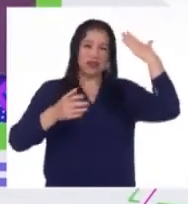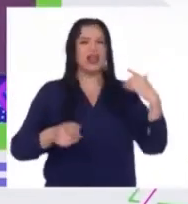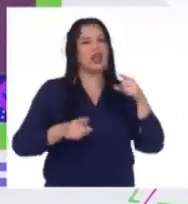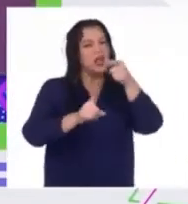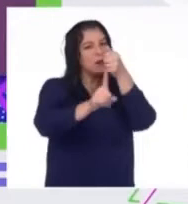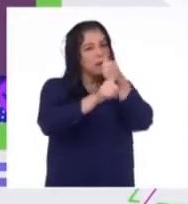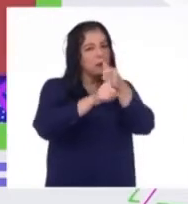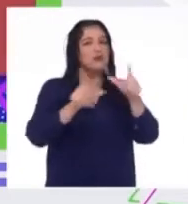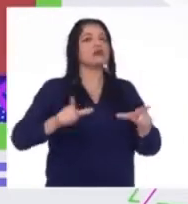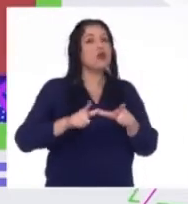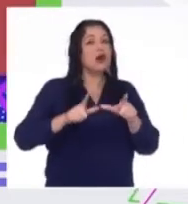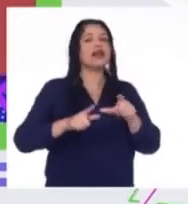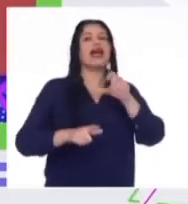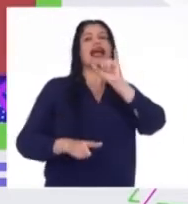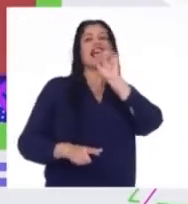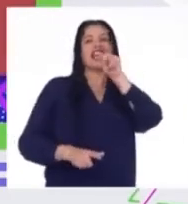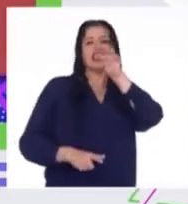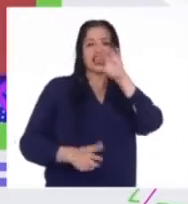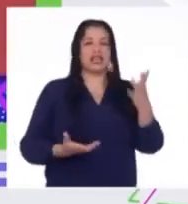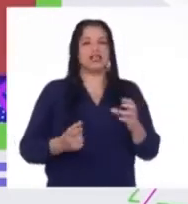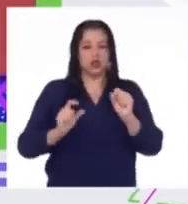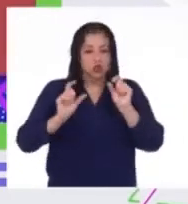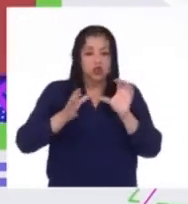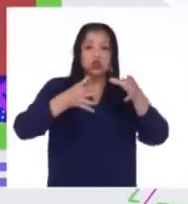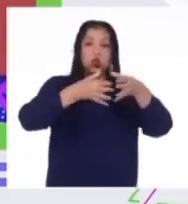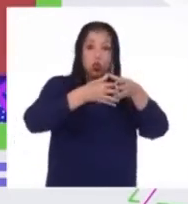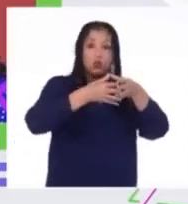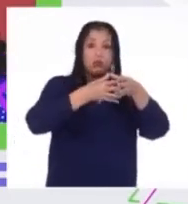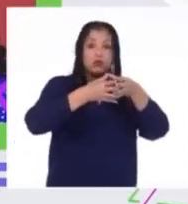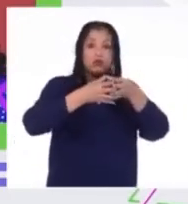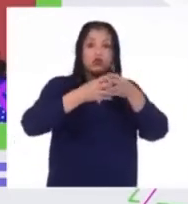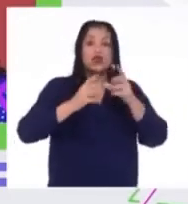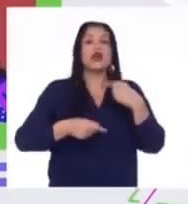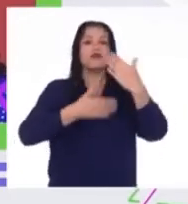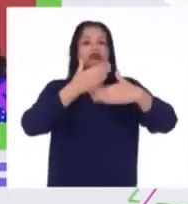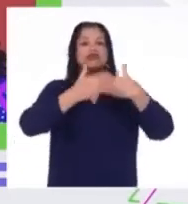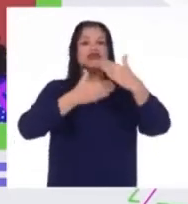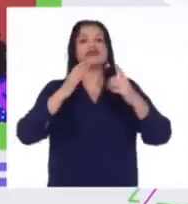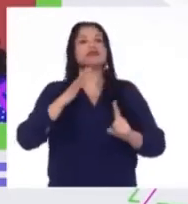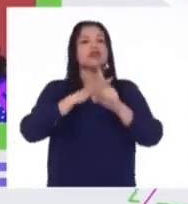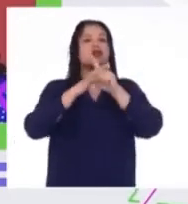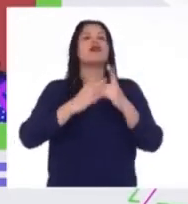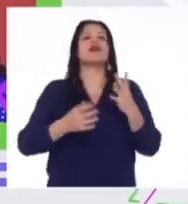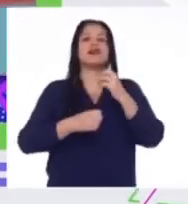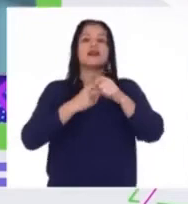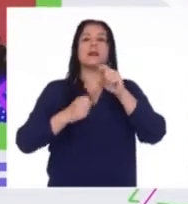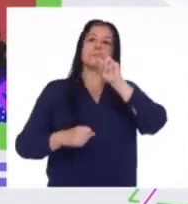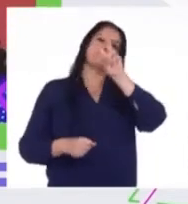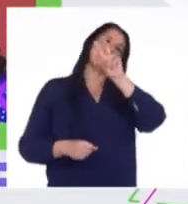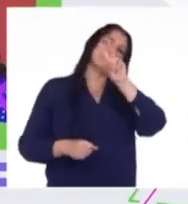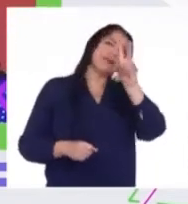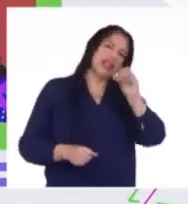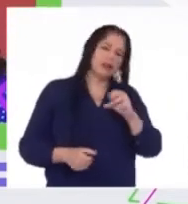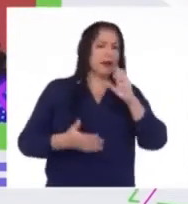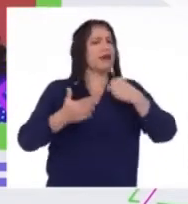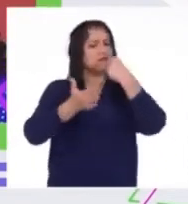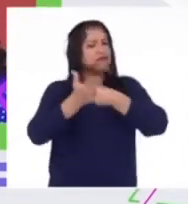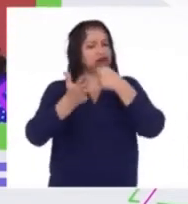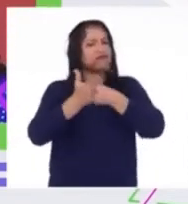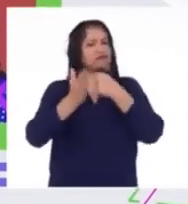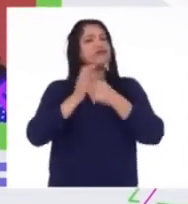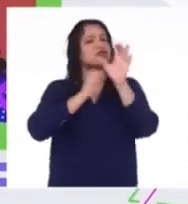como indígenas. Los movimientos indígenas surgieron en el siglo XX con el propósito de defender sus